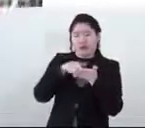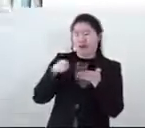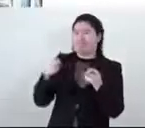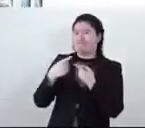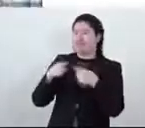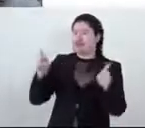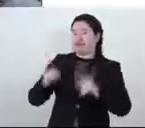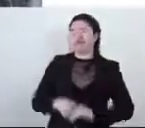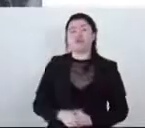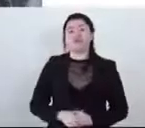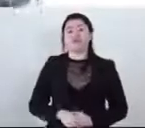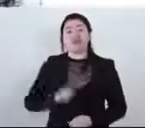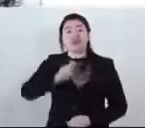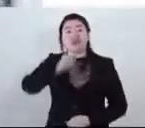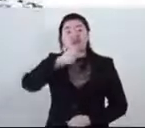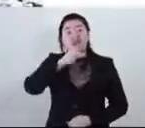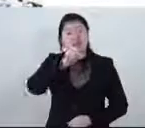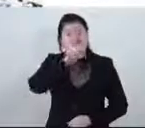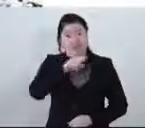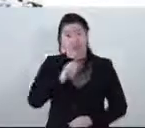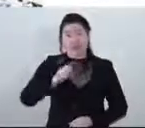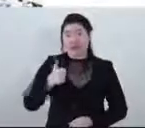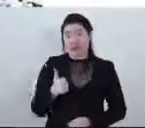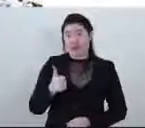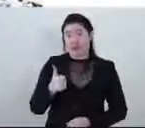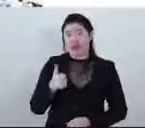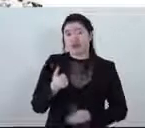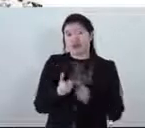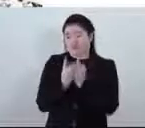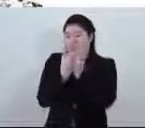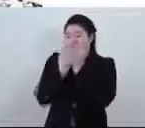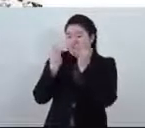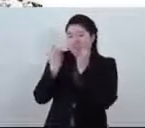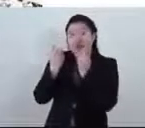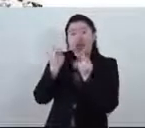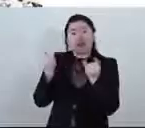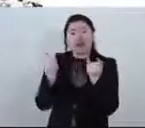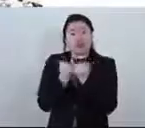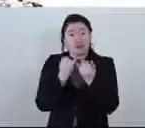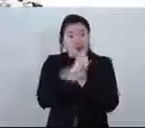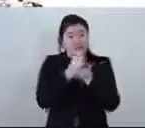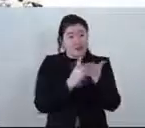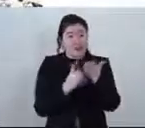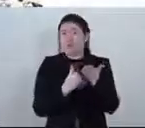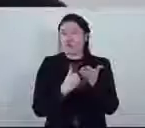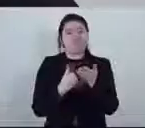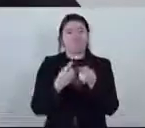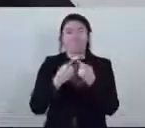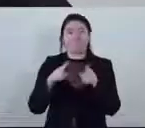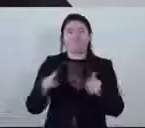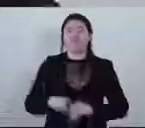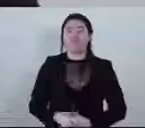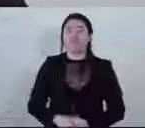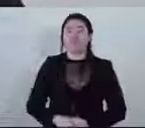Evidencia de que el número de pernos en la trave T6 no coinciden con los indicados en los planos de diseño.